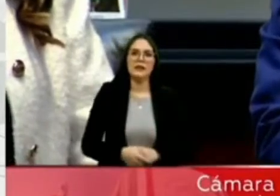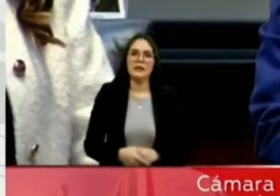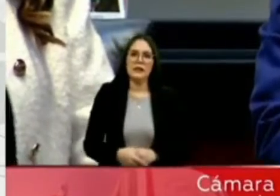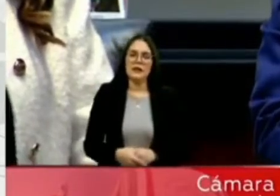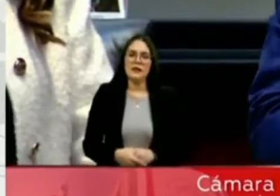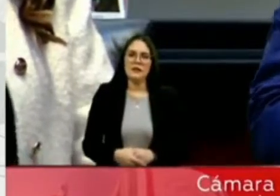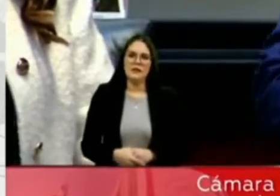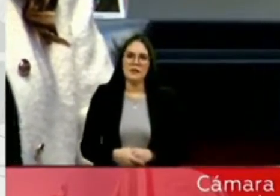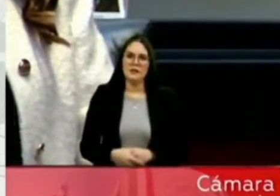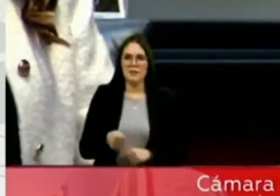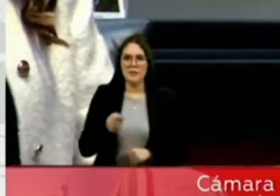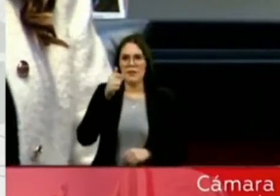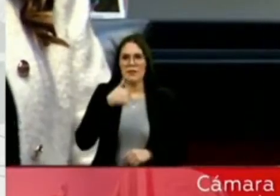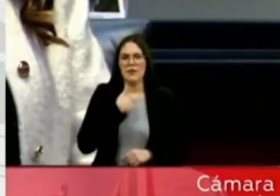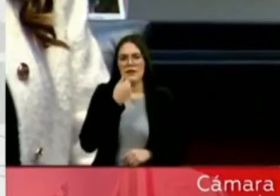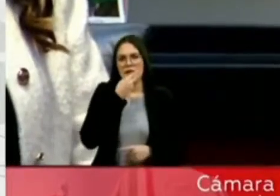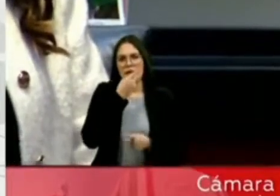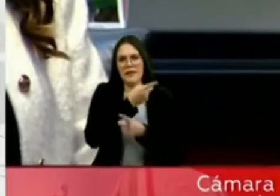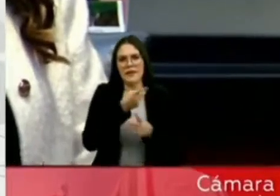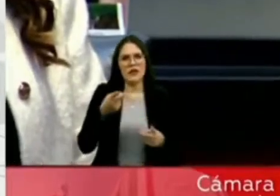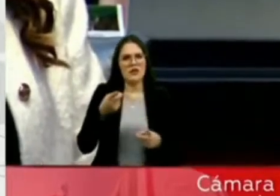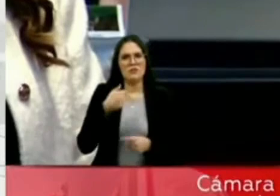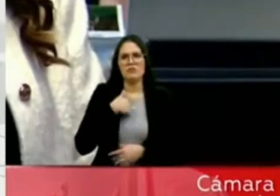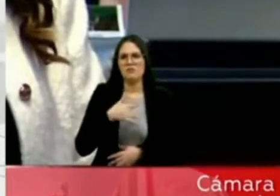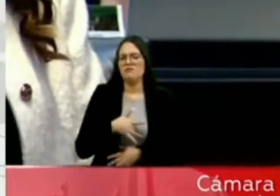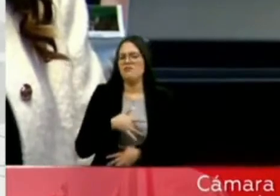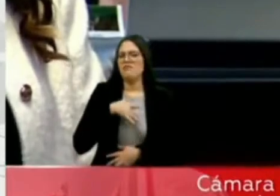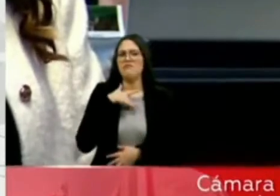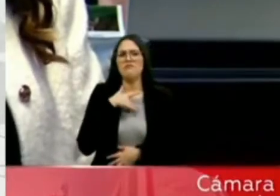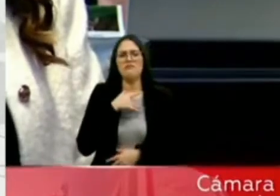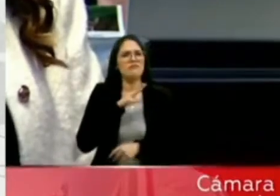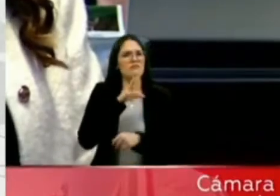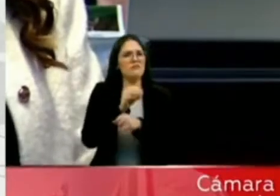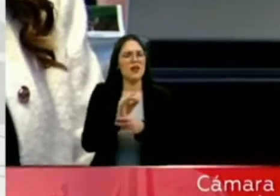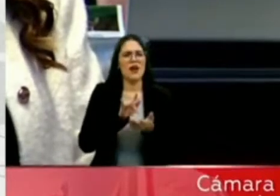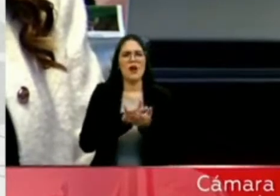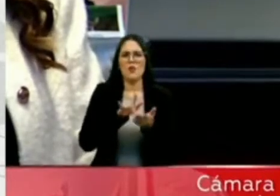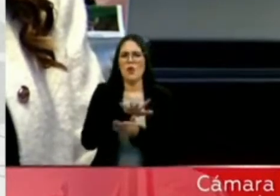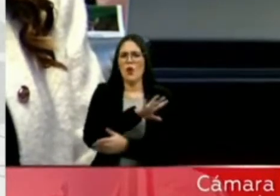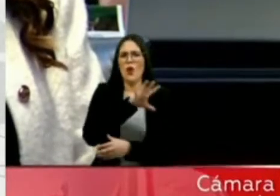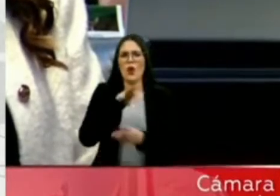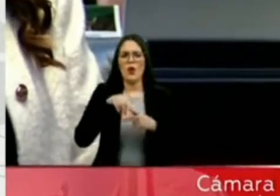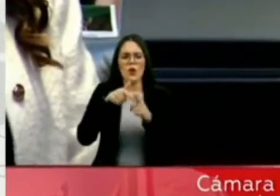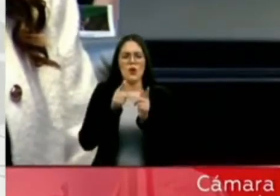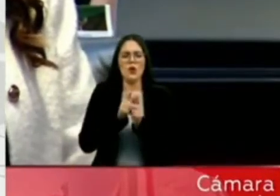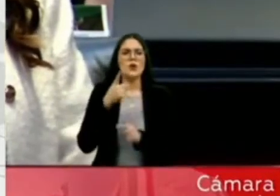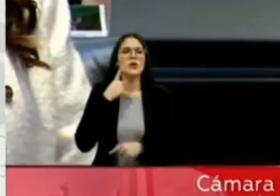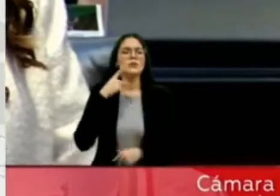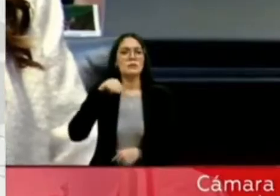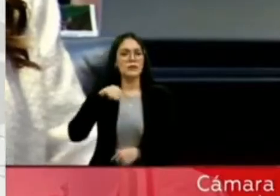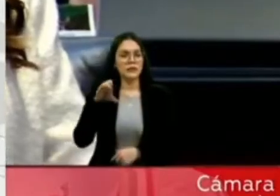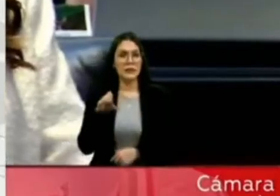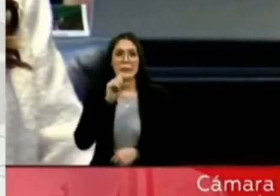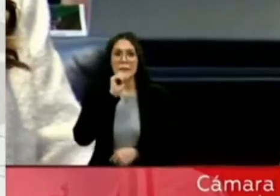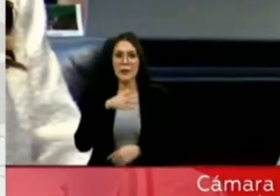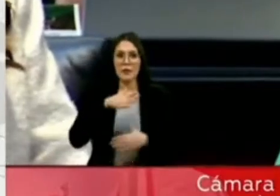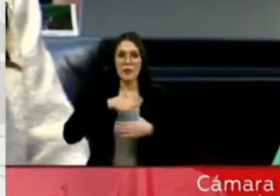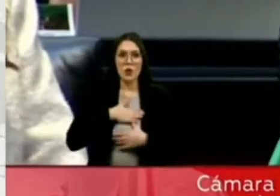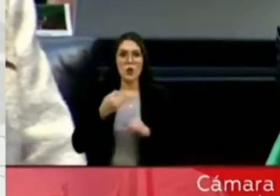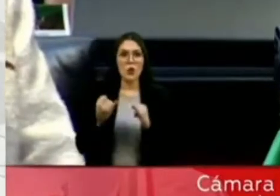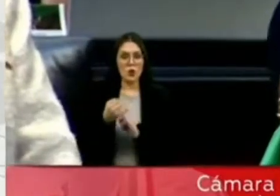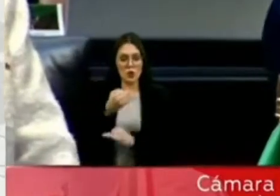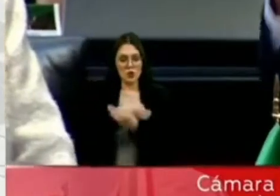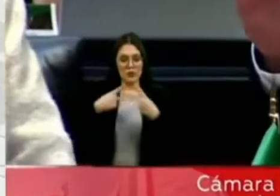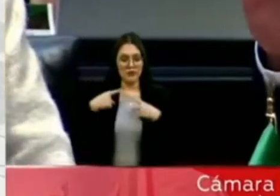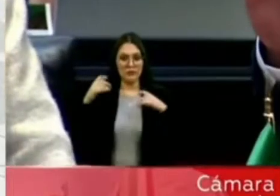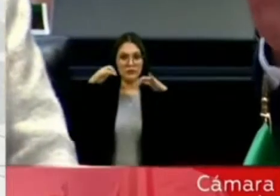quiero reiterar la solidaridad total con Movimiento Ciudadano, y yo creo que todos los que estamos aquí tenemos presentes